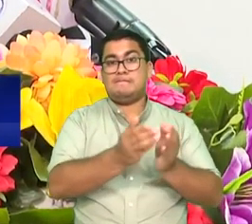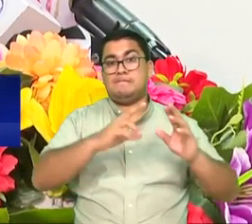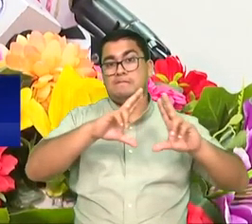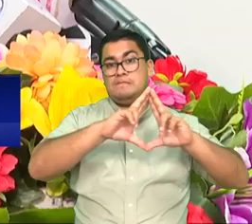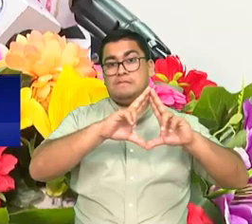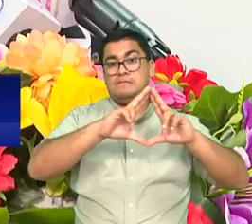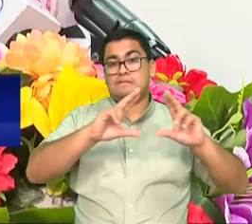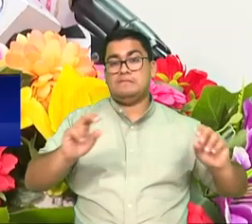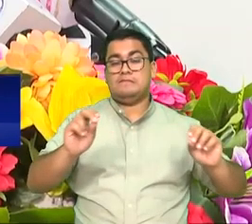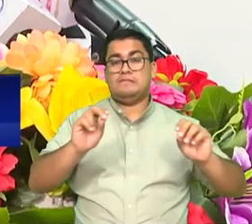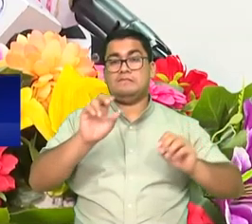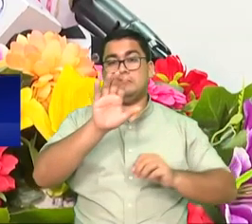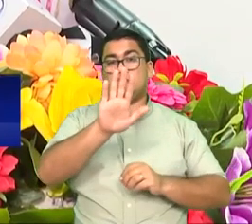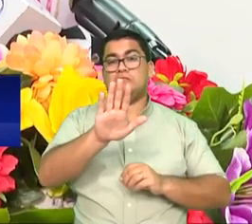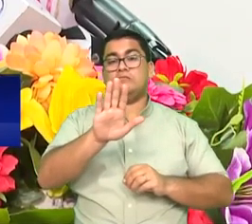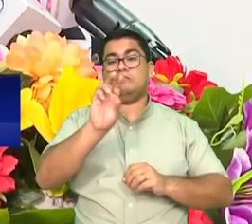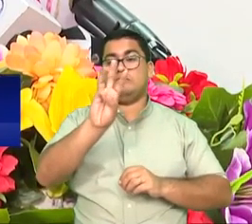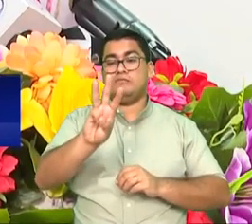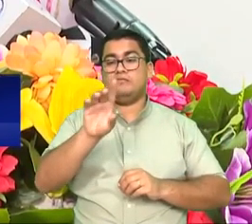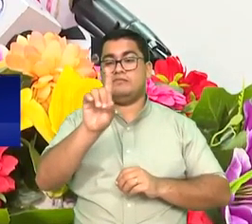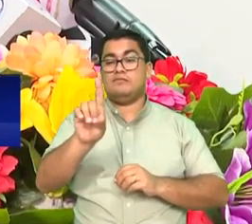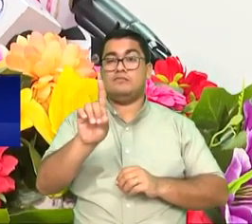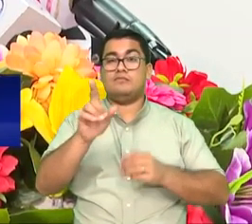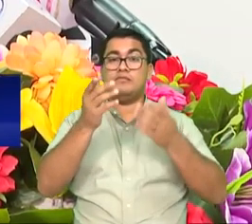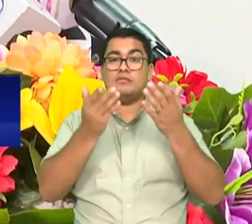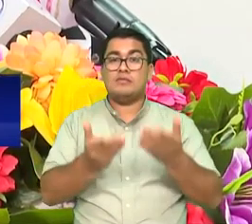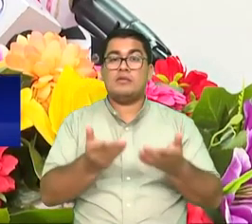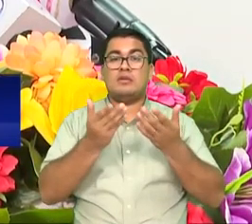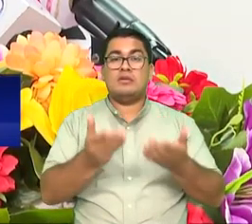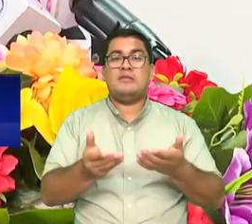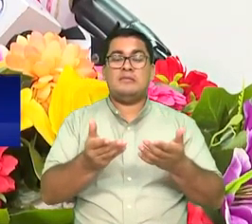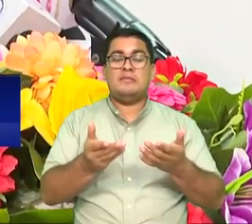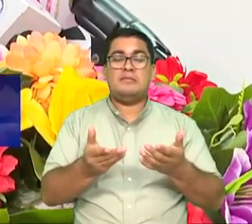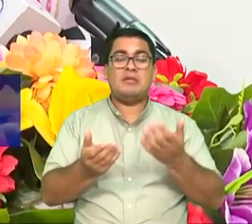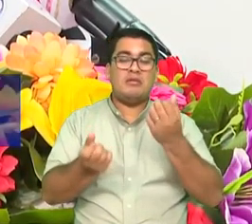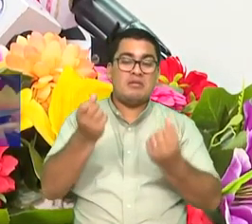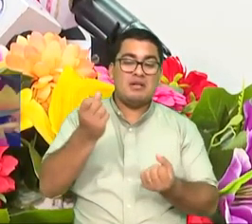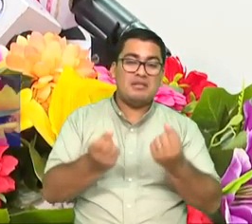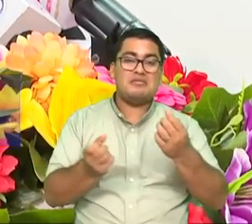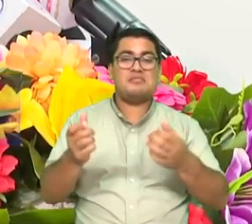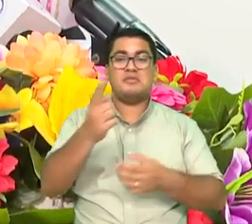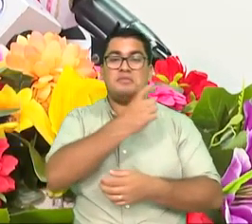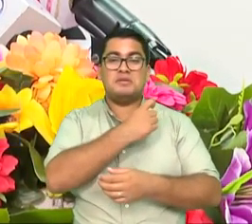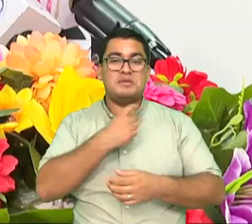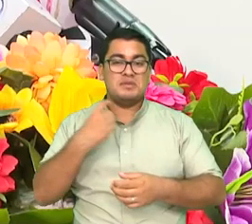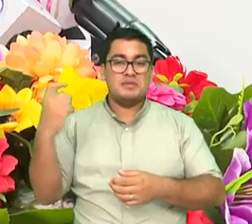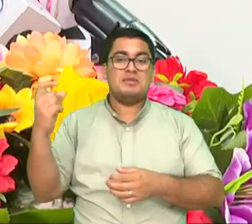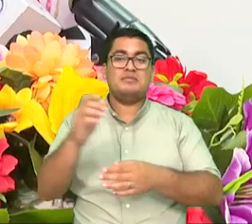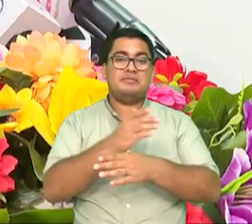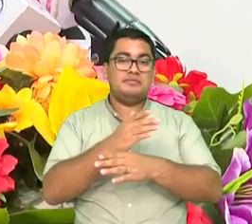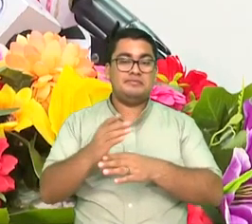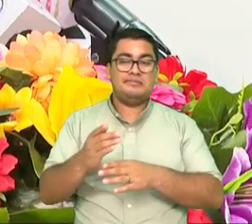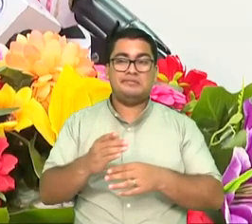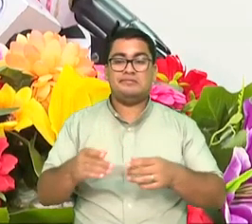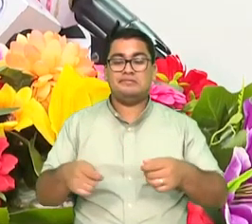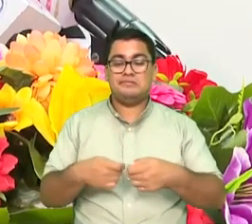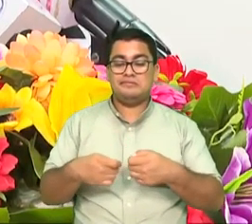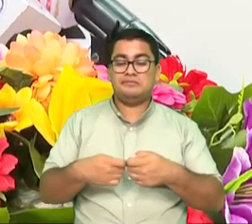importación, 531 toneladas, incluyendo vehículos, perfumería, artículos